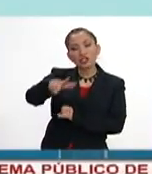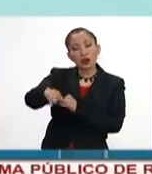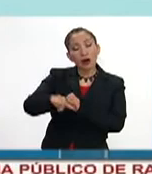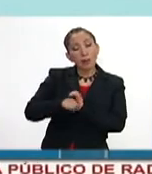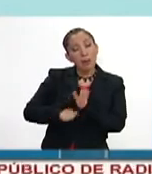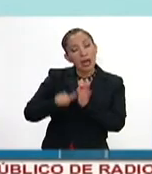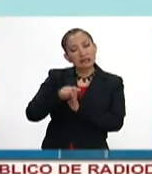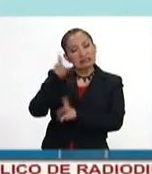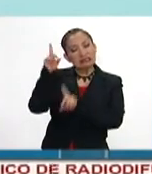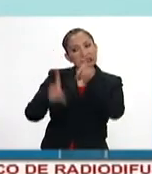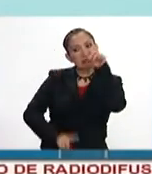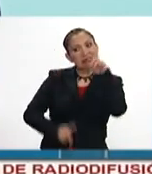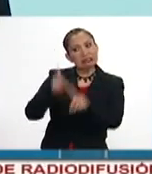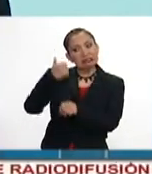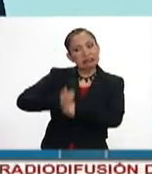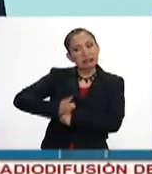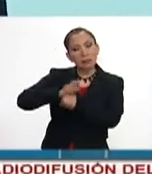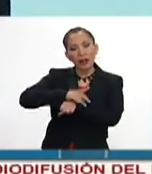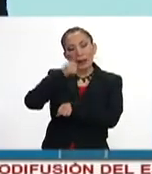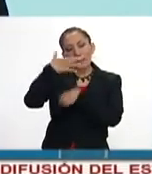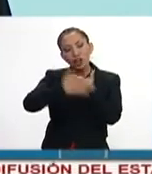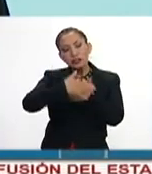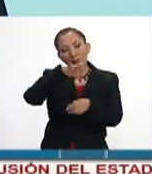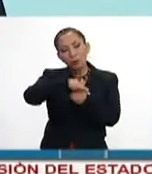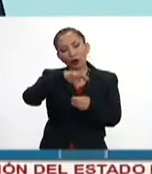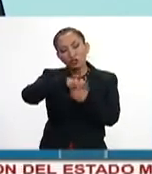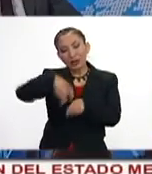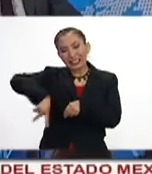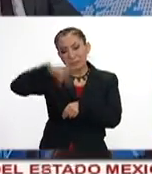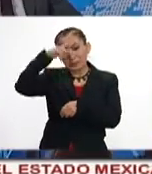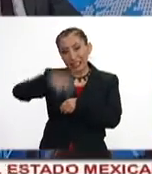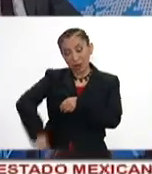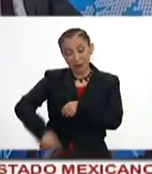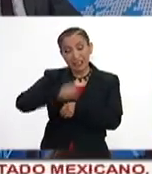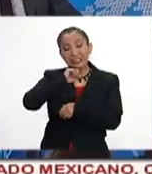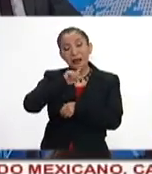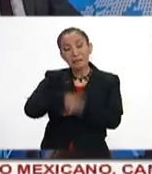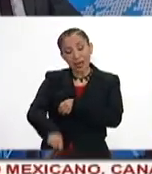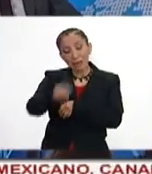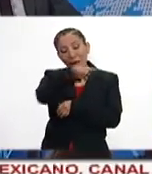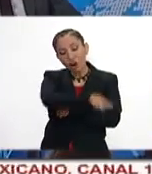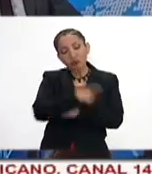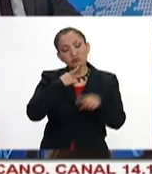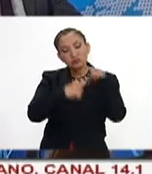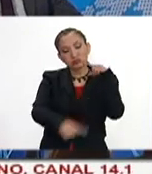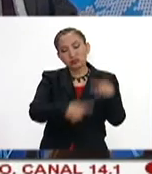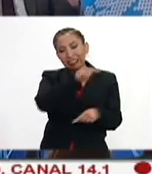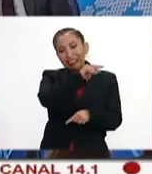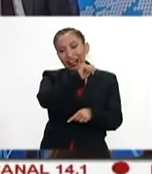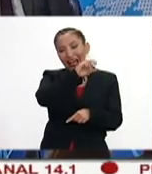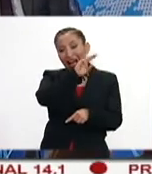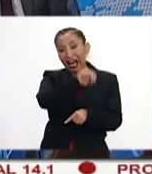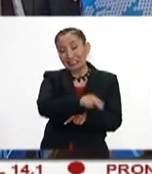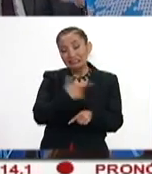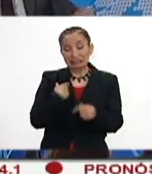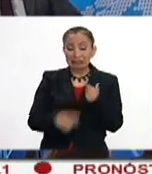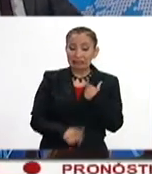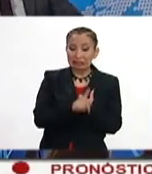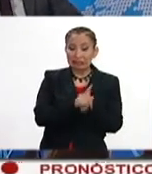de incertidumbre derivada de las próximas elecciones en México y también de la renegociación del